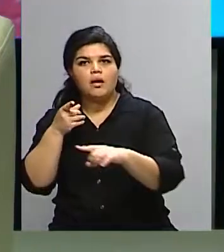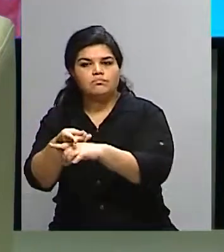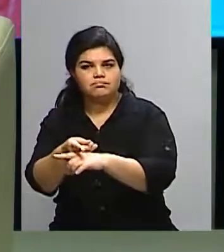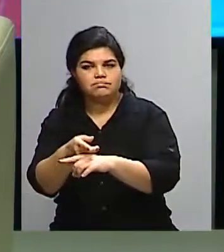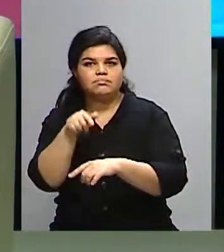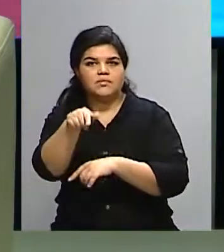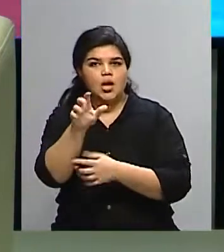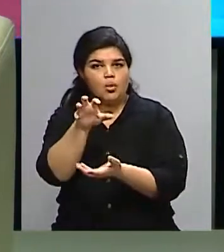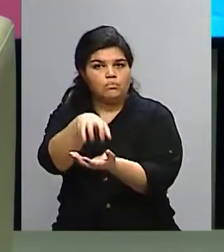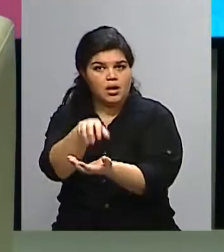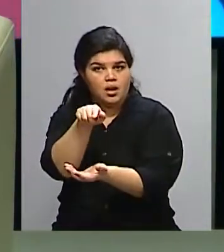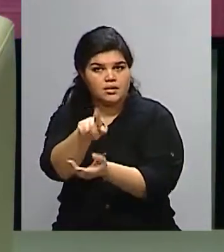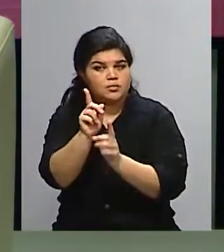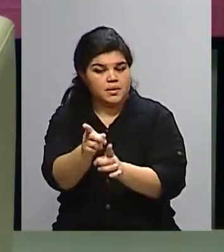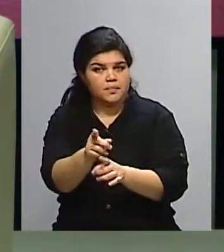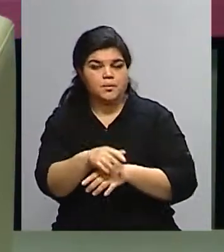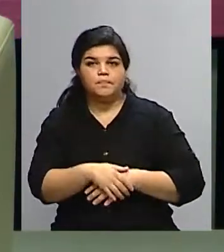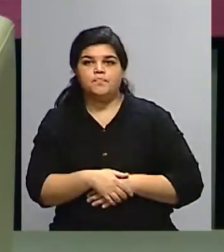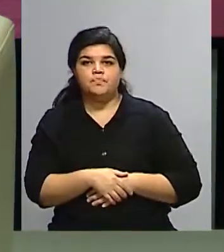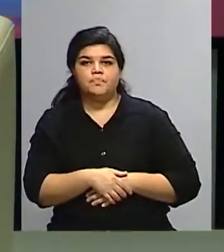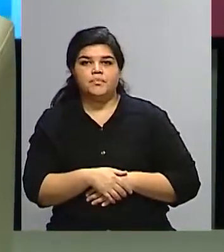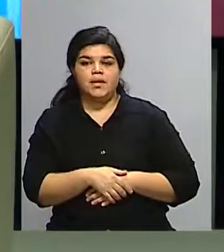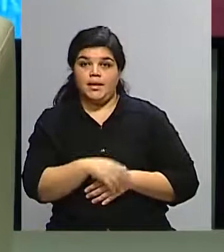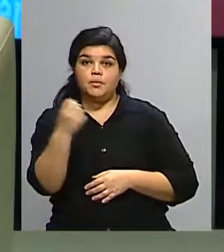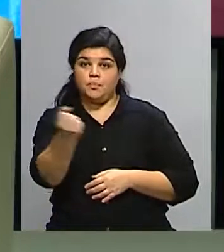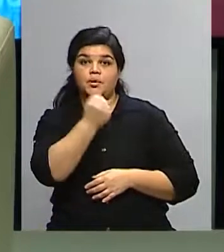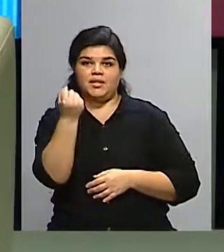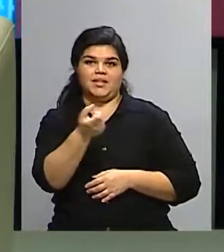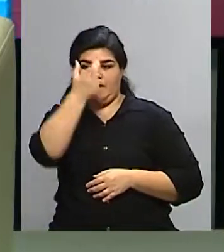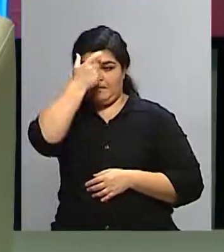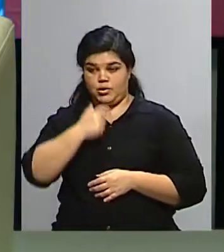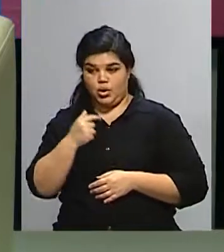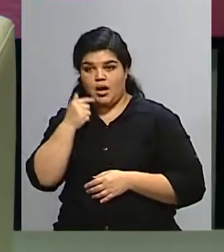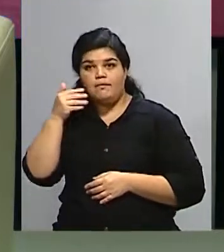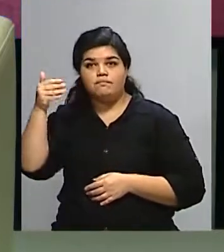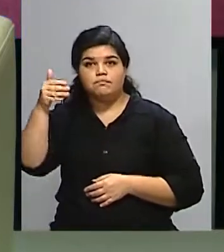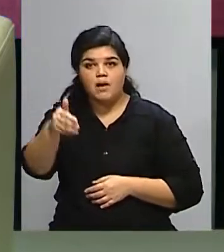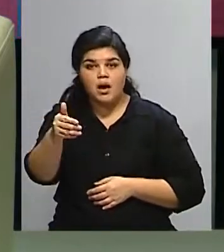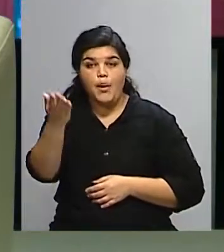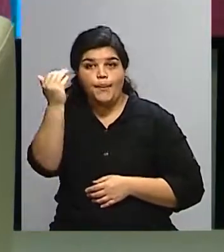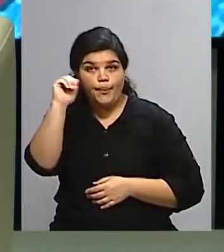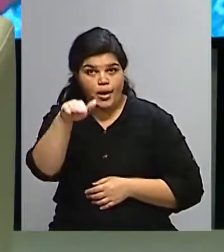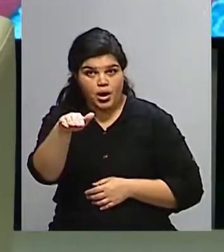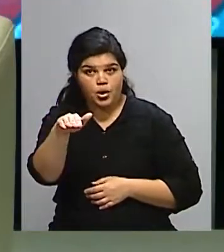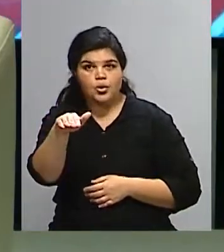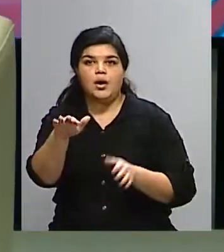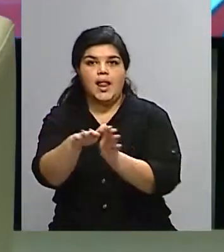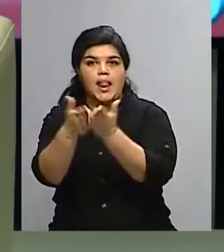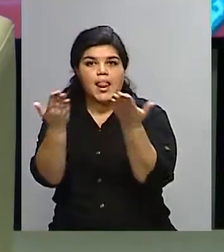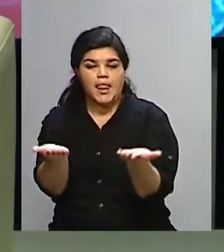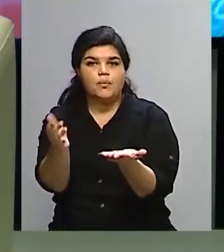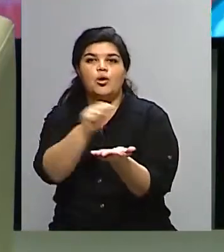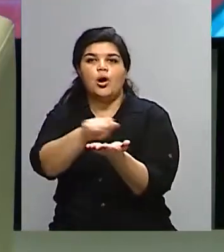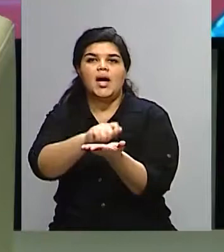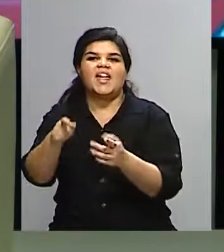realizar. Para eso también es importante de que la persona vaya al banco, deje sentado su reclamo en los libros